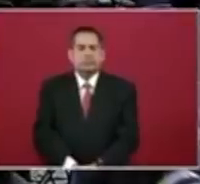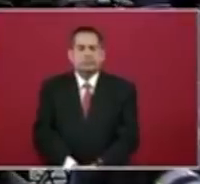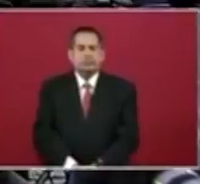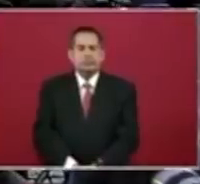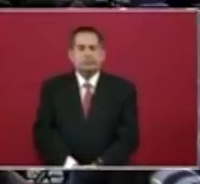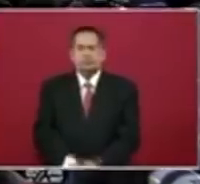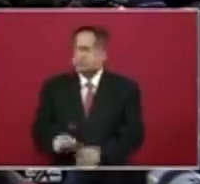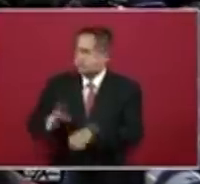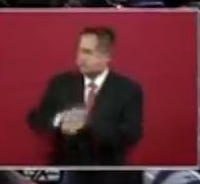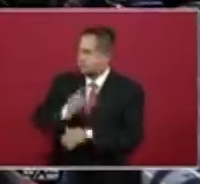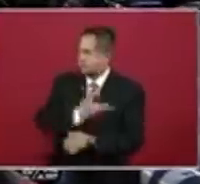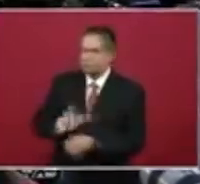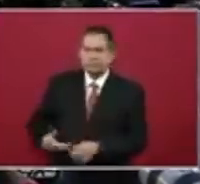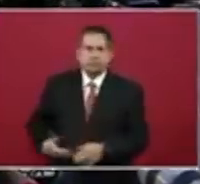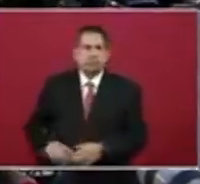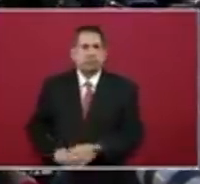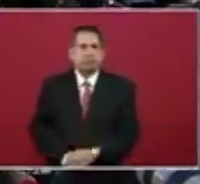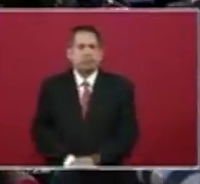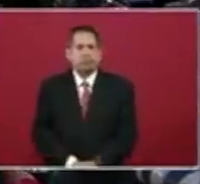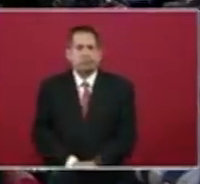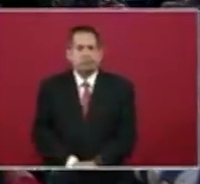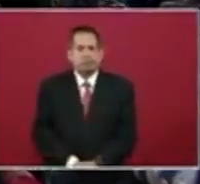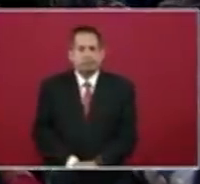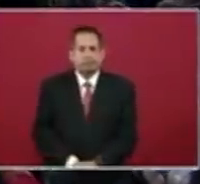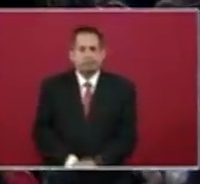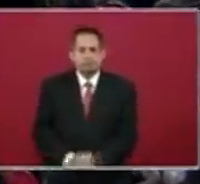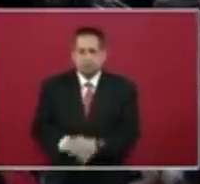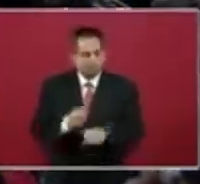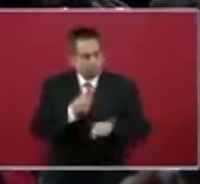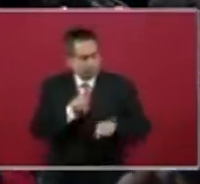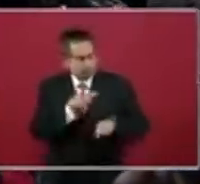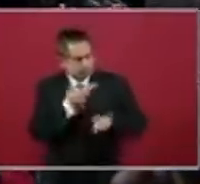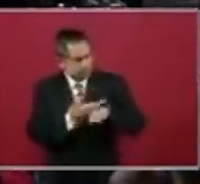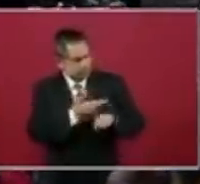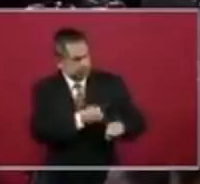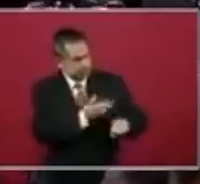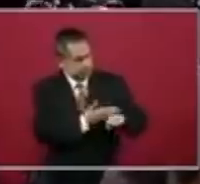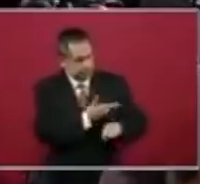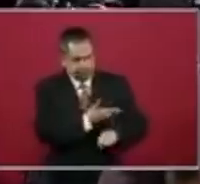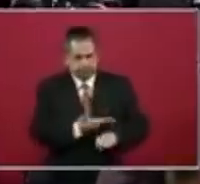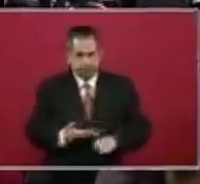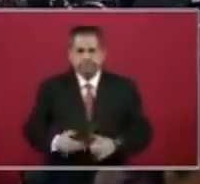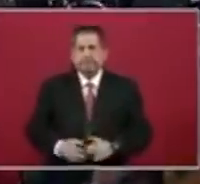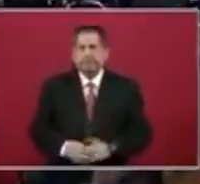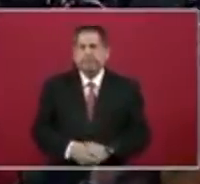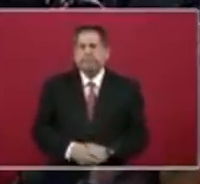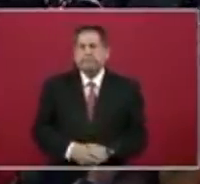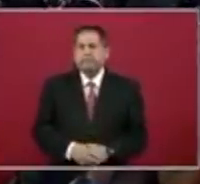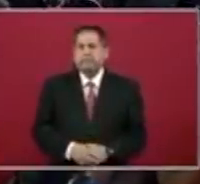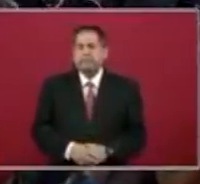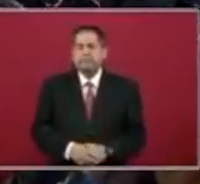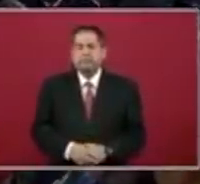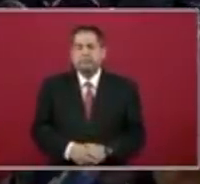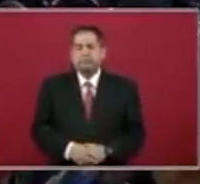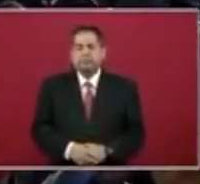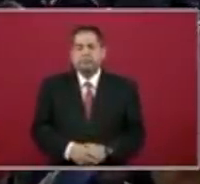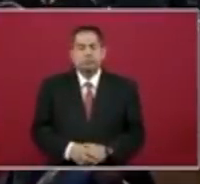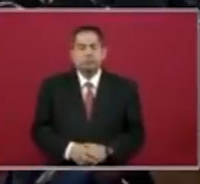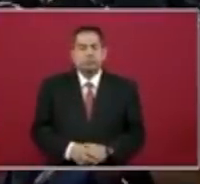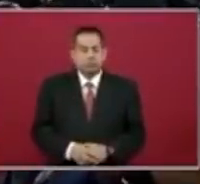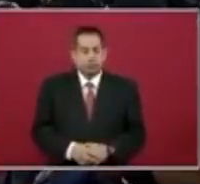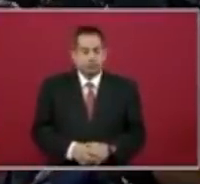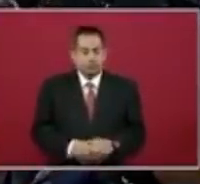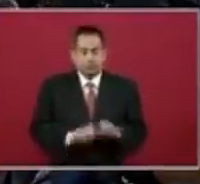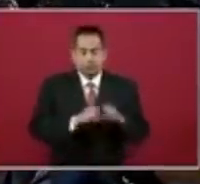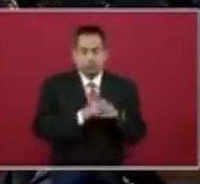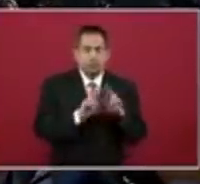Con su venia, presidente. Secretarios, secretarias. Por parte de la Unidad de Inteligencia Financiera